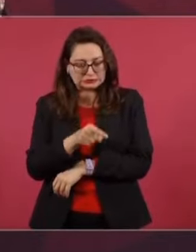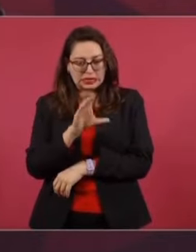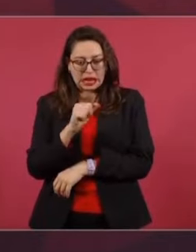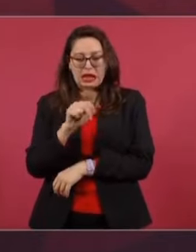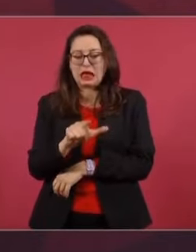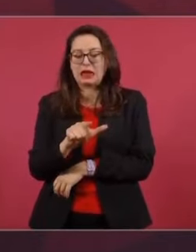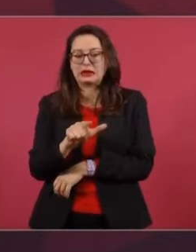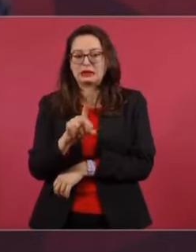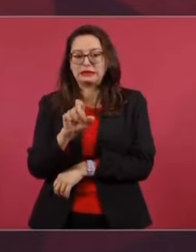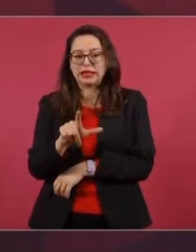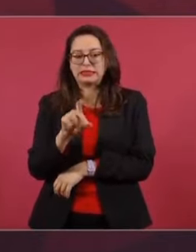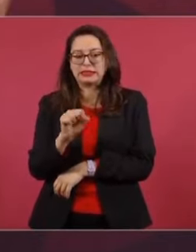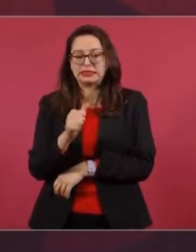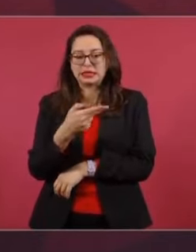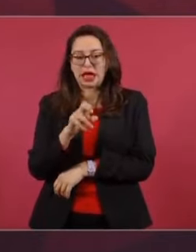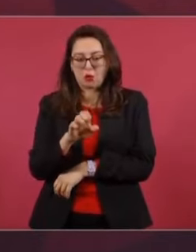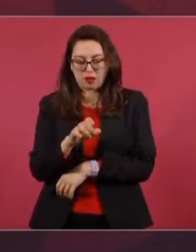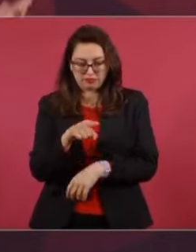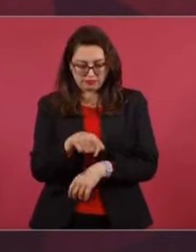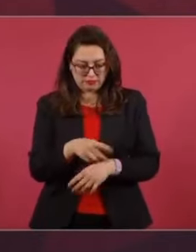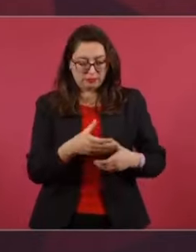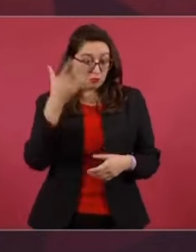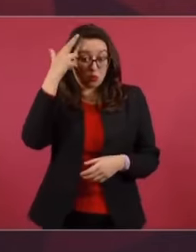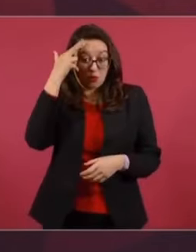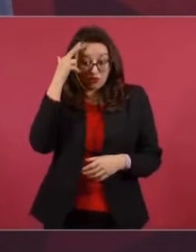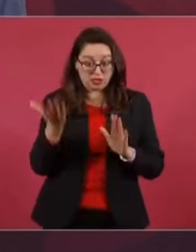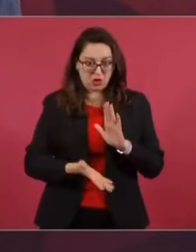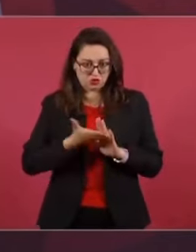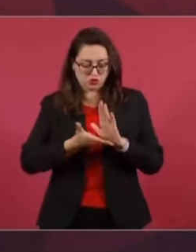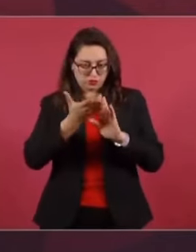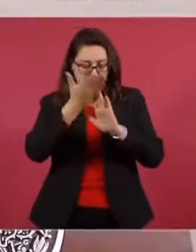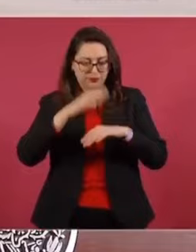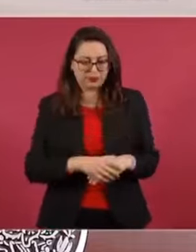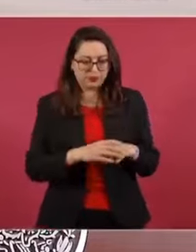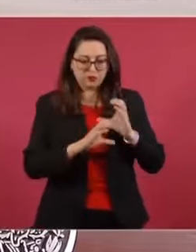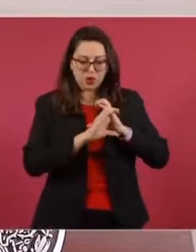construyó en la época de Porfirio Díaz, todas las aguas de la ciudad